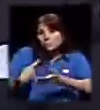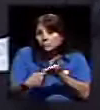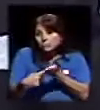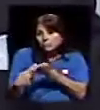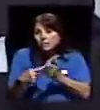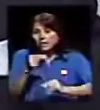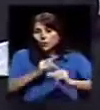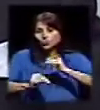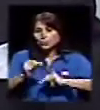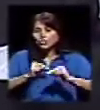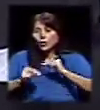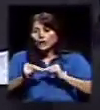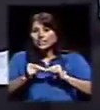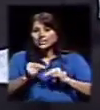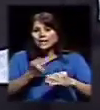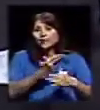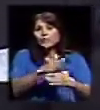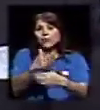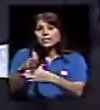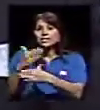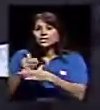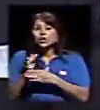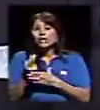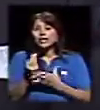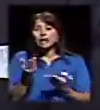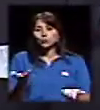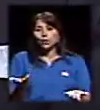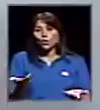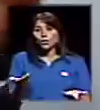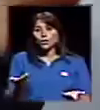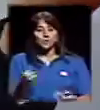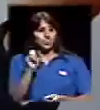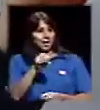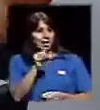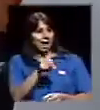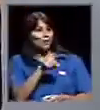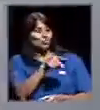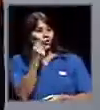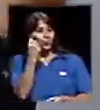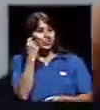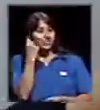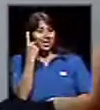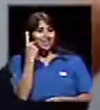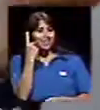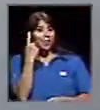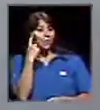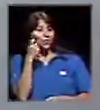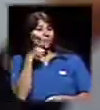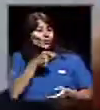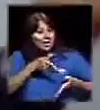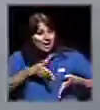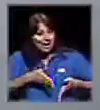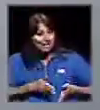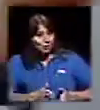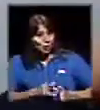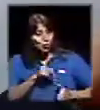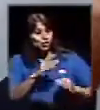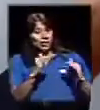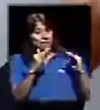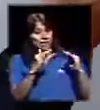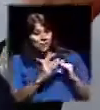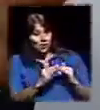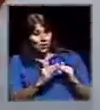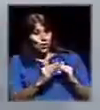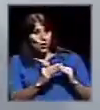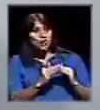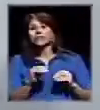repartición del ingreso económico. Claro, y usted lo entiende porque usted vivió en dos distritos. Toda mi